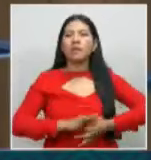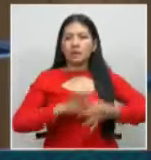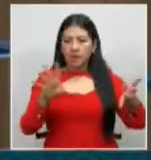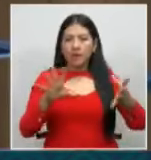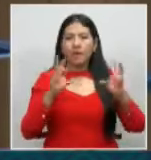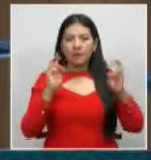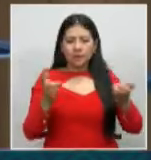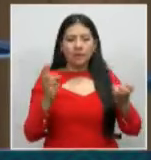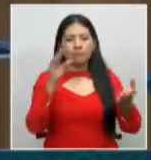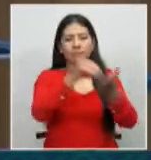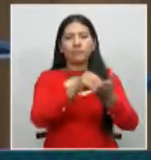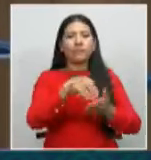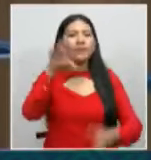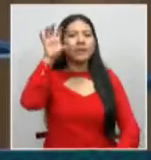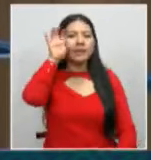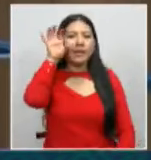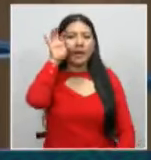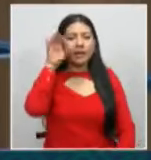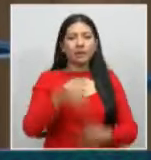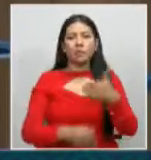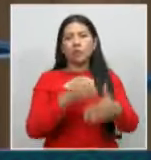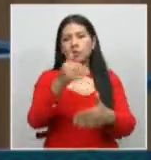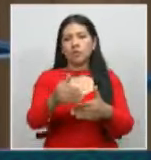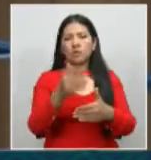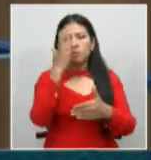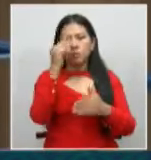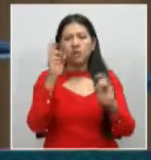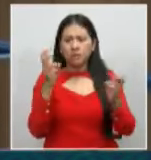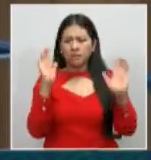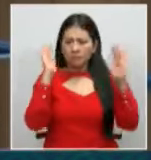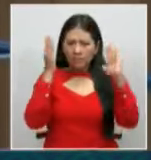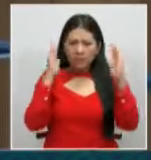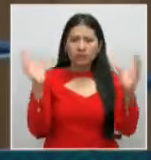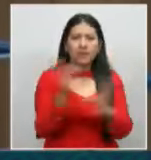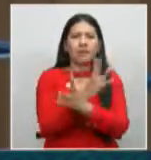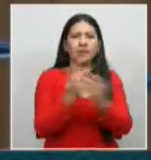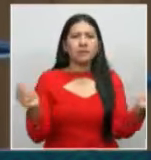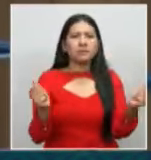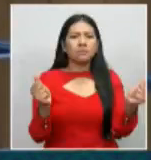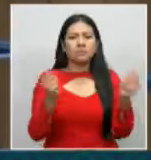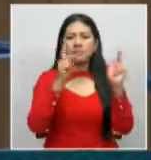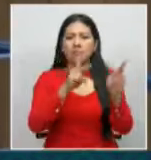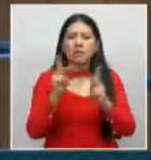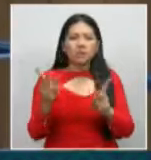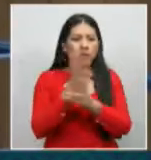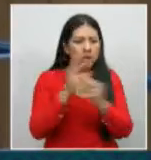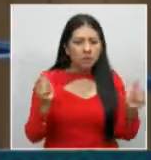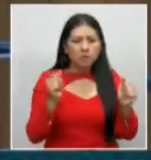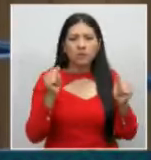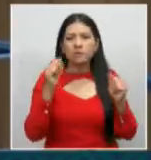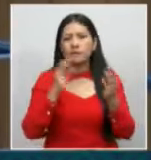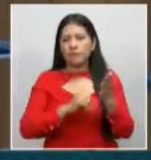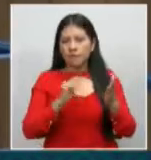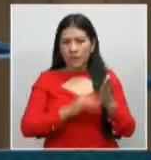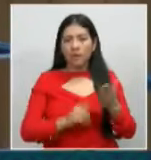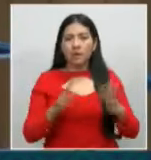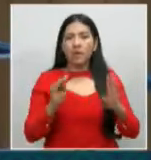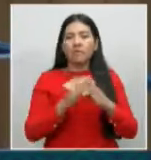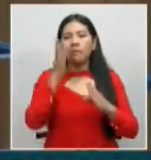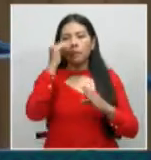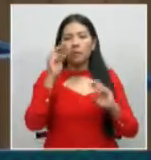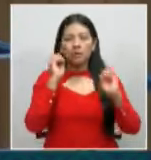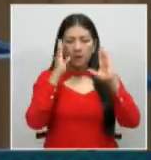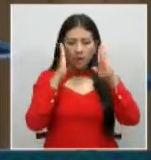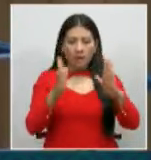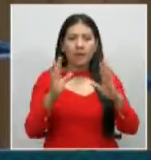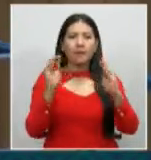el departamento de Tarija por desaparición o presunta desaparición de personas en este departamento, en atención a que hubiese existido